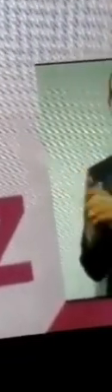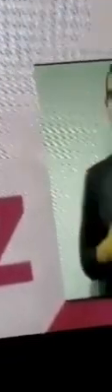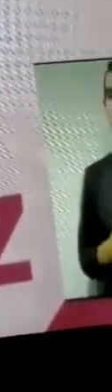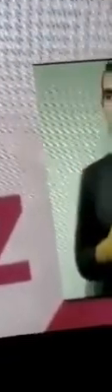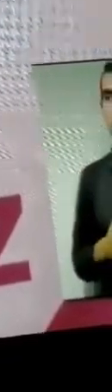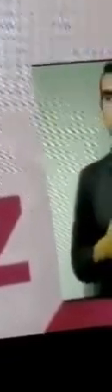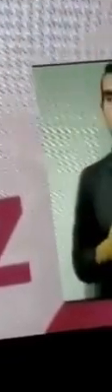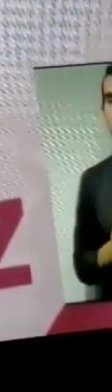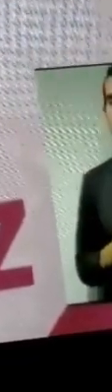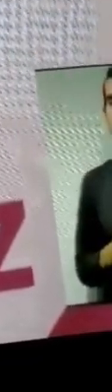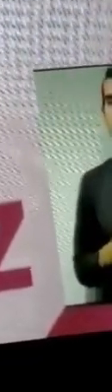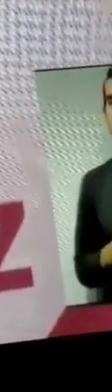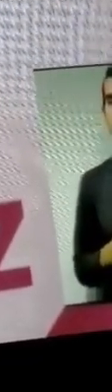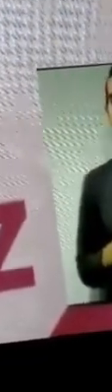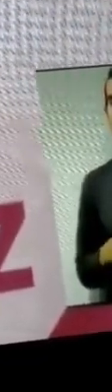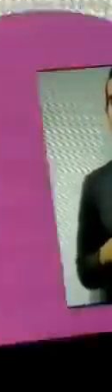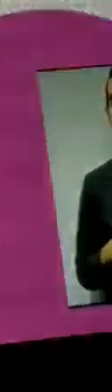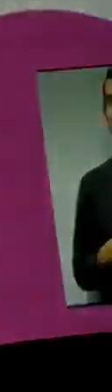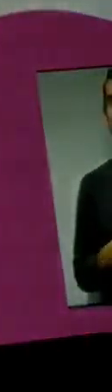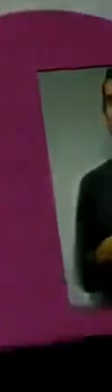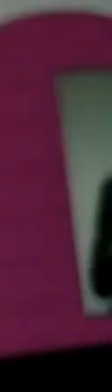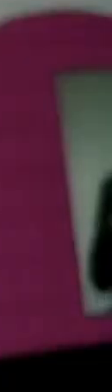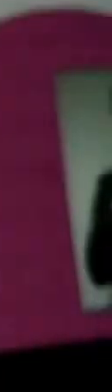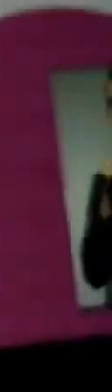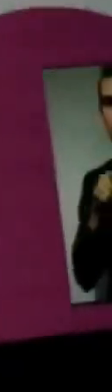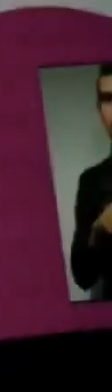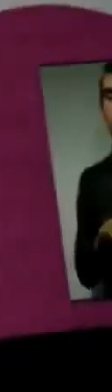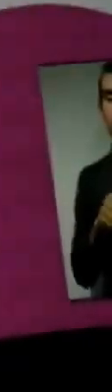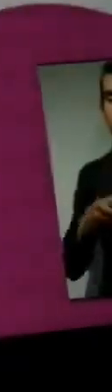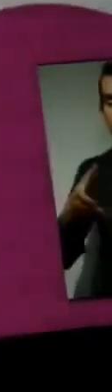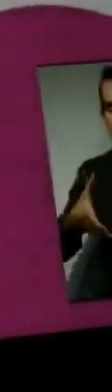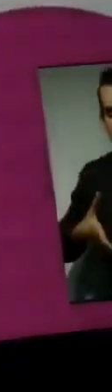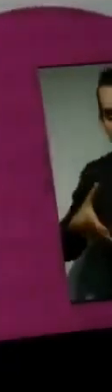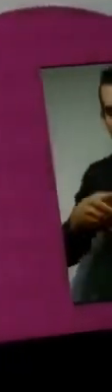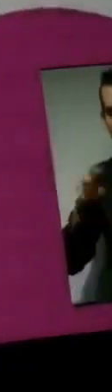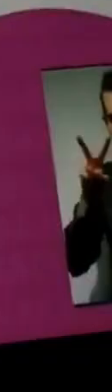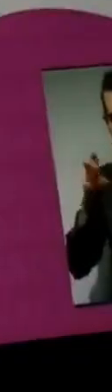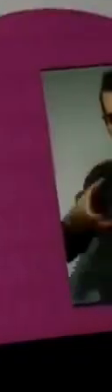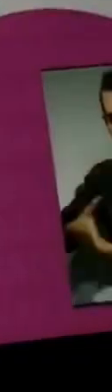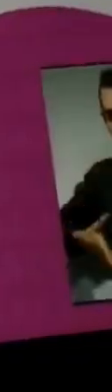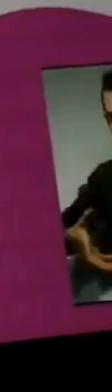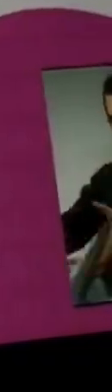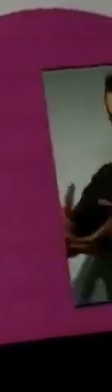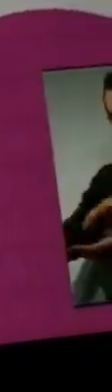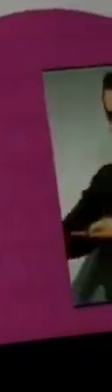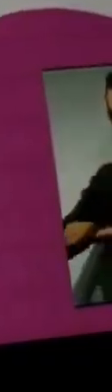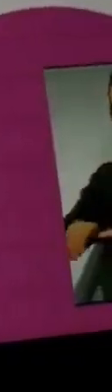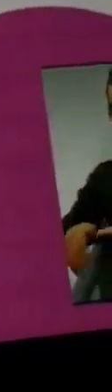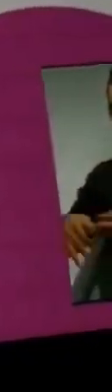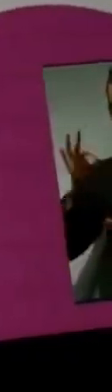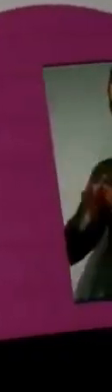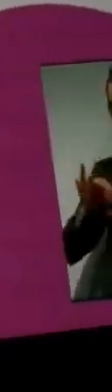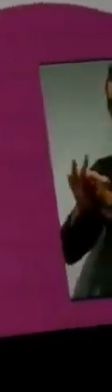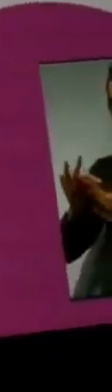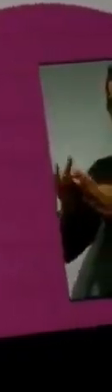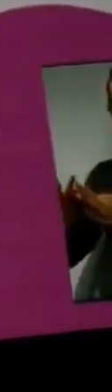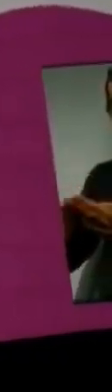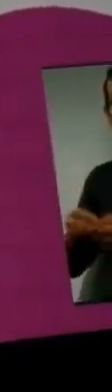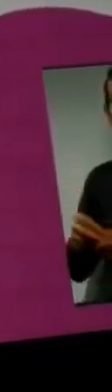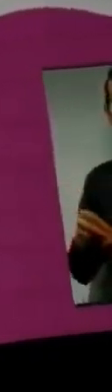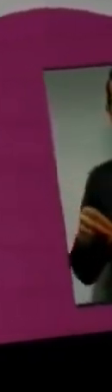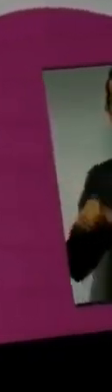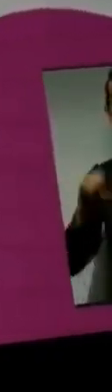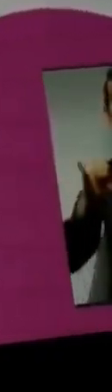Y pues bueno, en el bacheo intensivo, nosotros le ponemos bacheo intensivo cuando agarramos tramos largos en